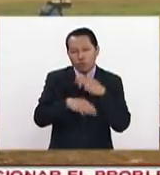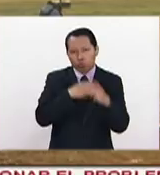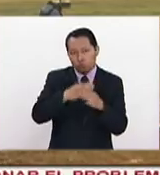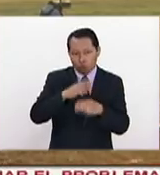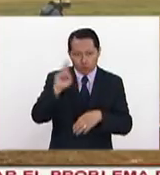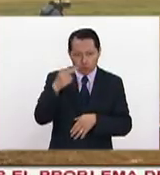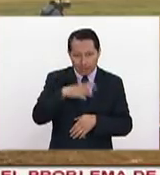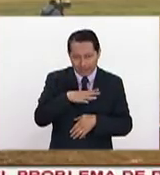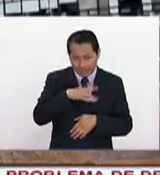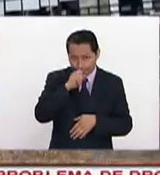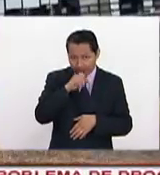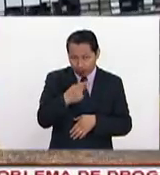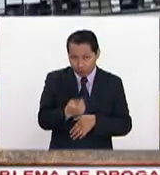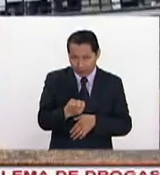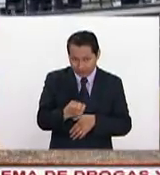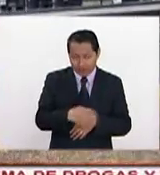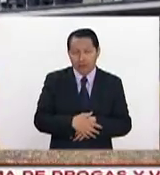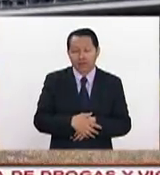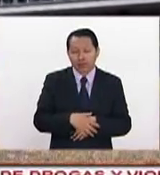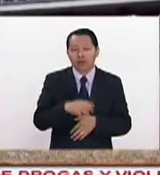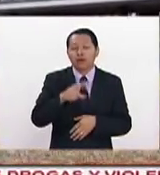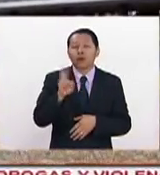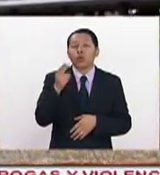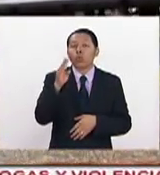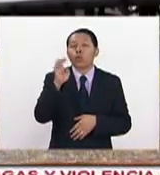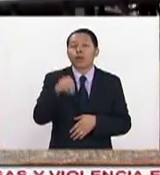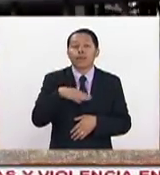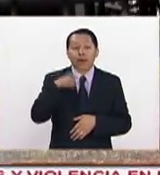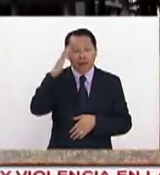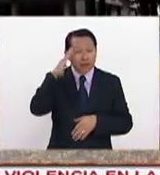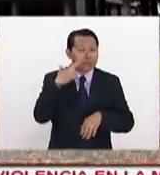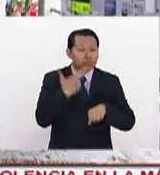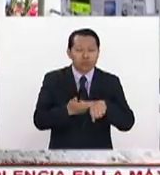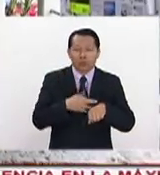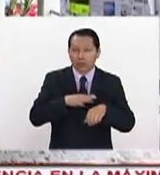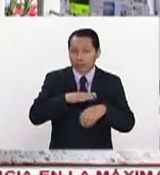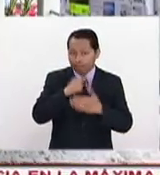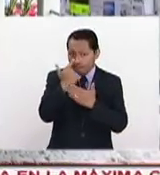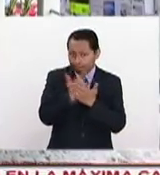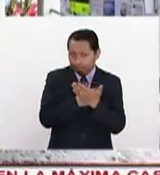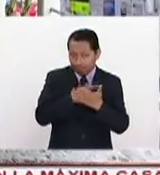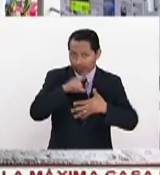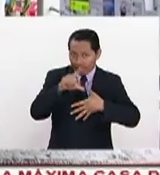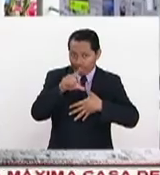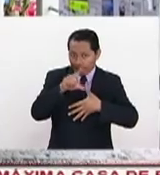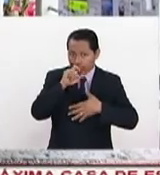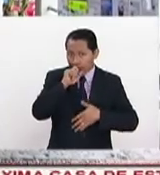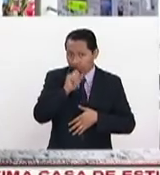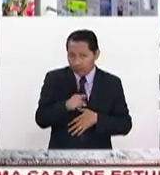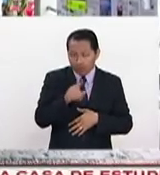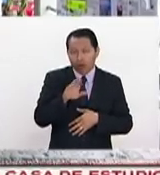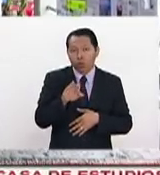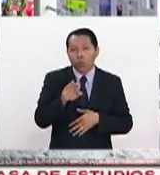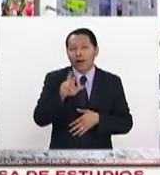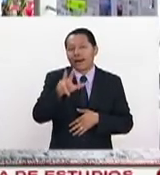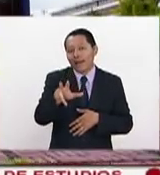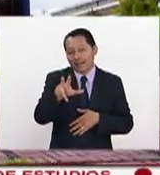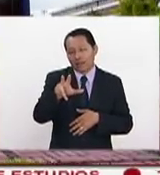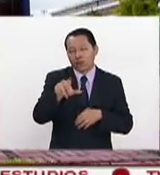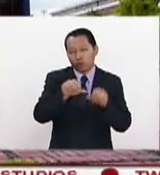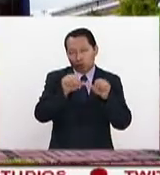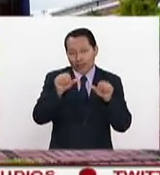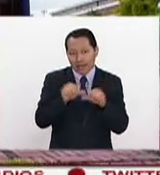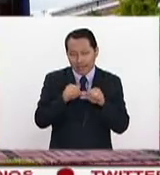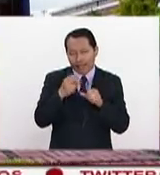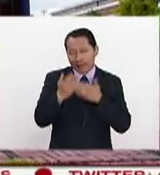pues este organismo. La UNAM encabeza la lista de las universidades en América Latina en 48